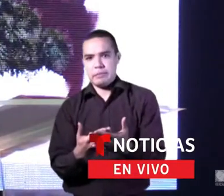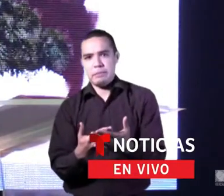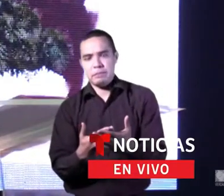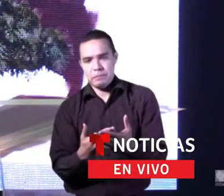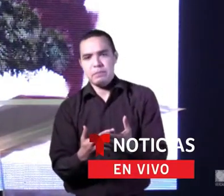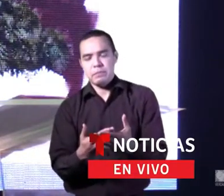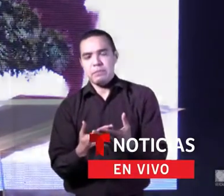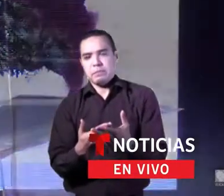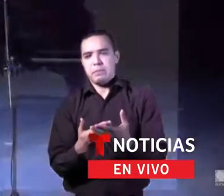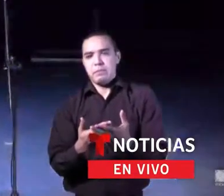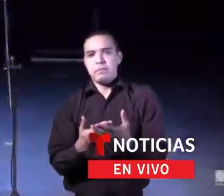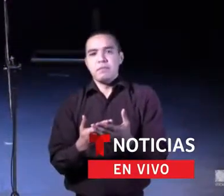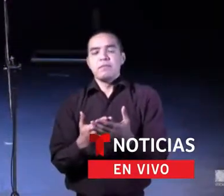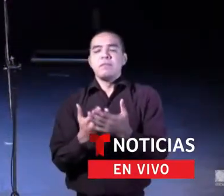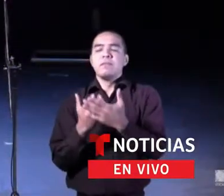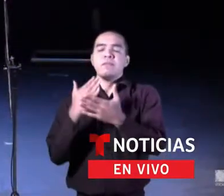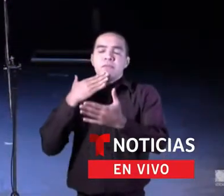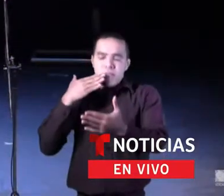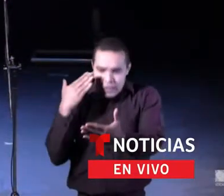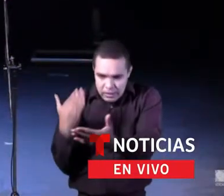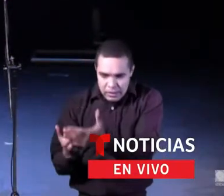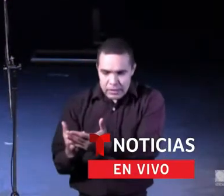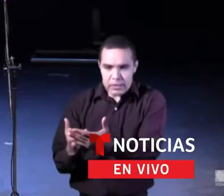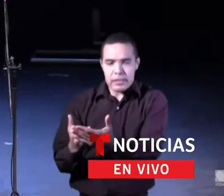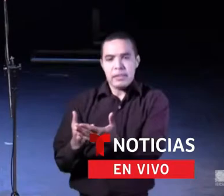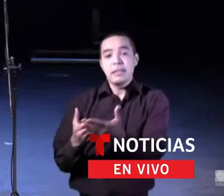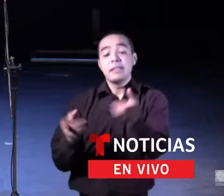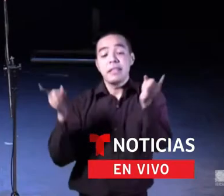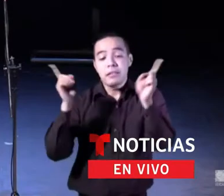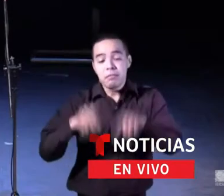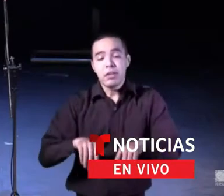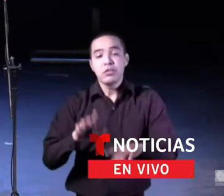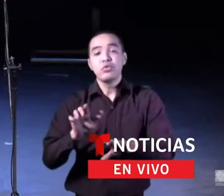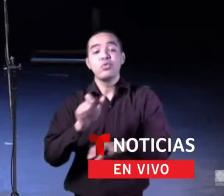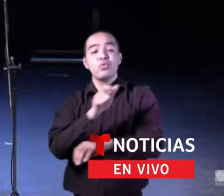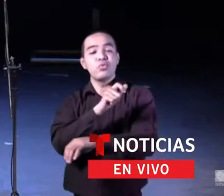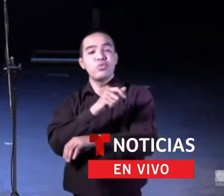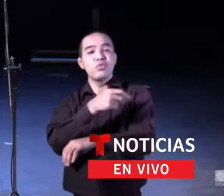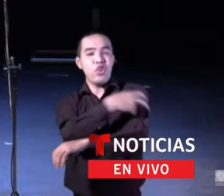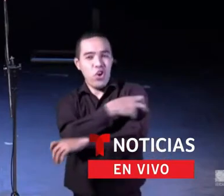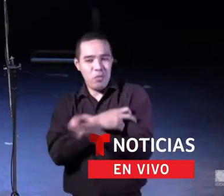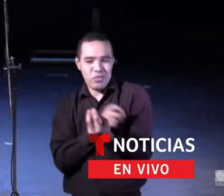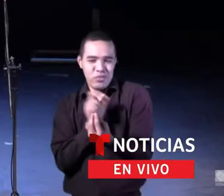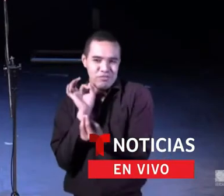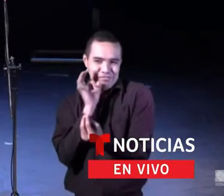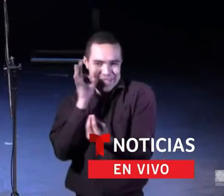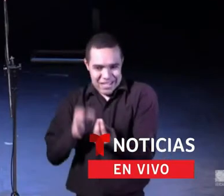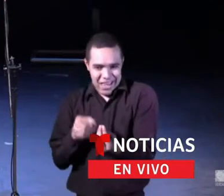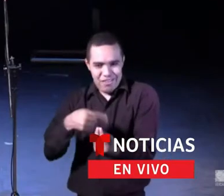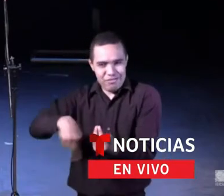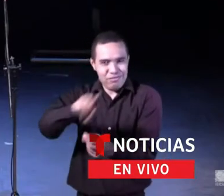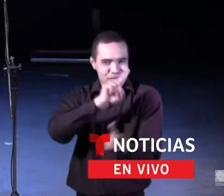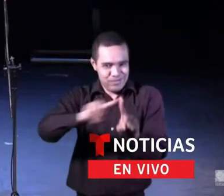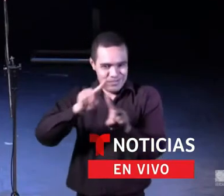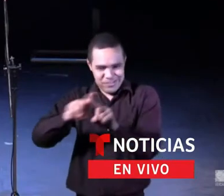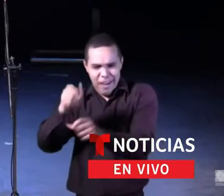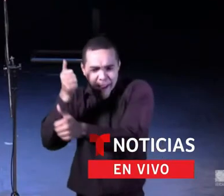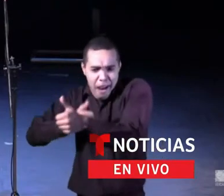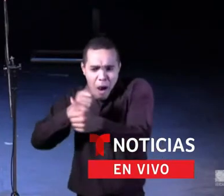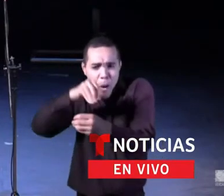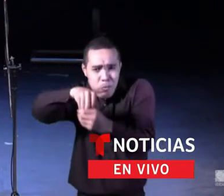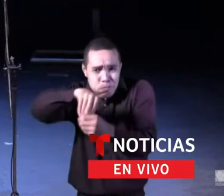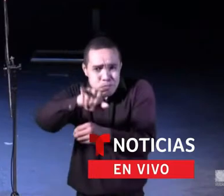también quiere agradecerles a los comisionados y a cada uno de los miembros de la comisión de la verdad que quienes hicieron